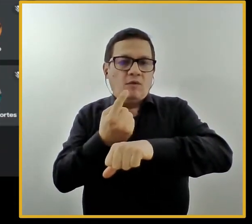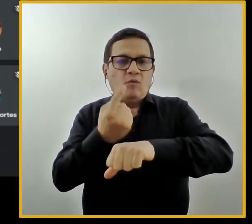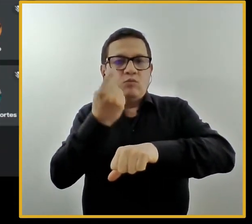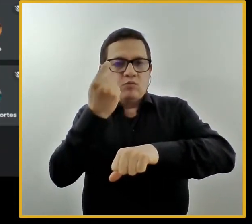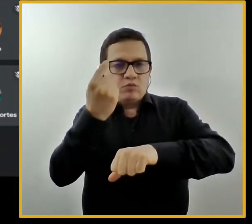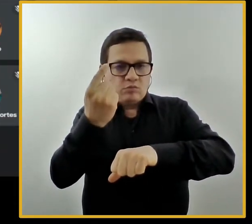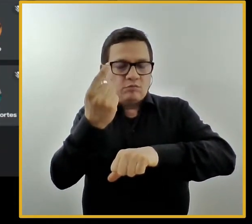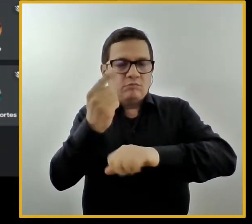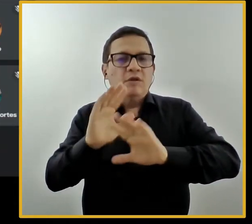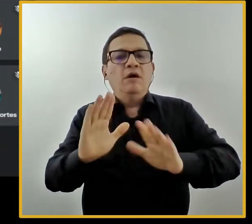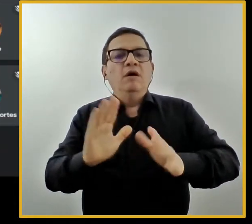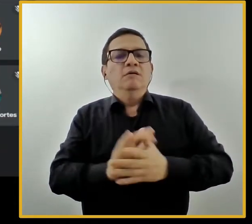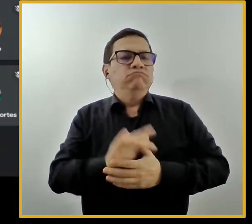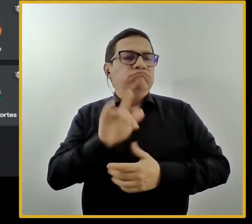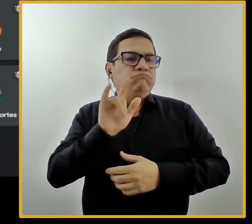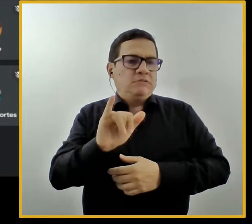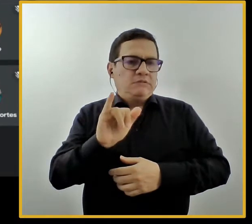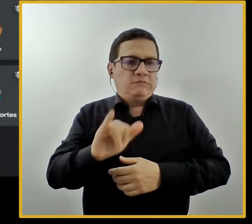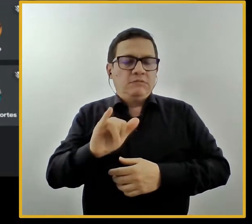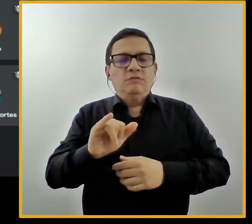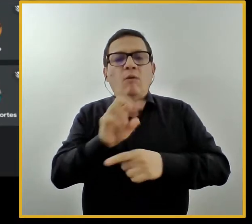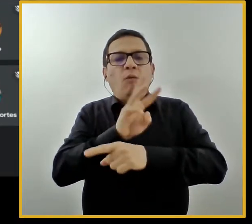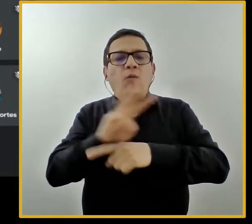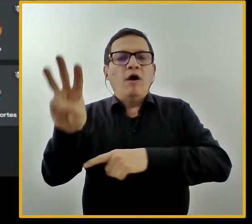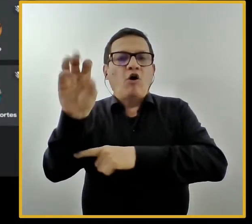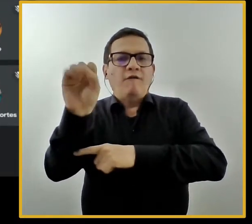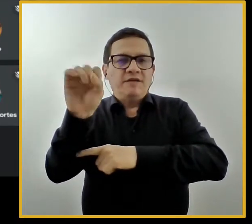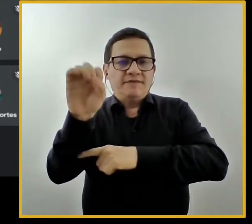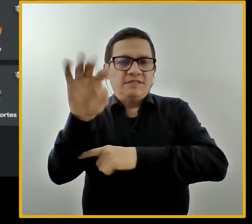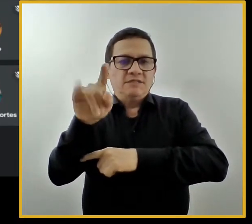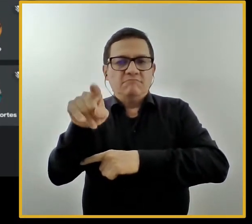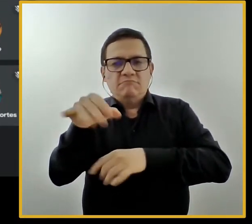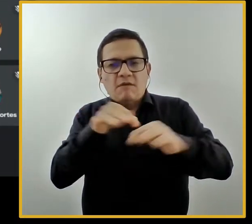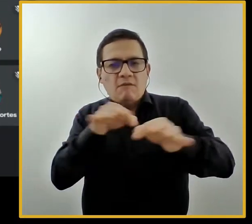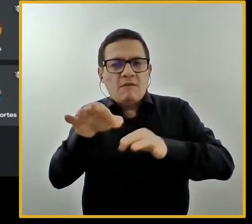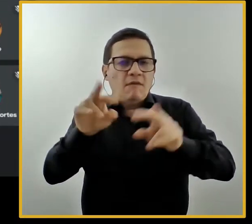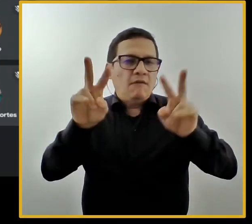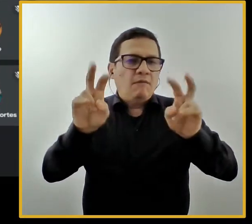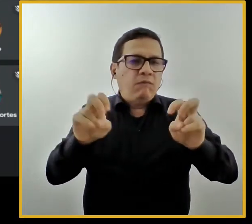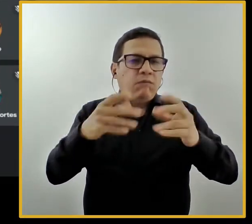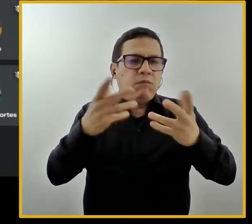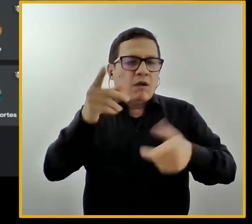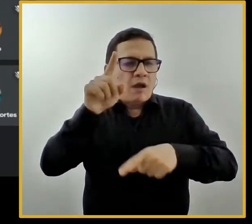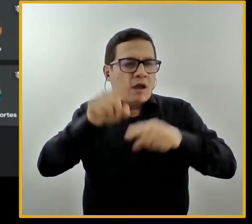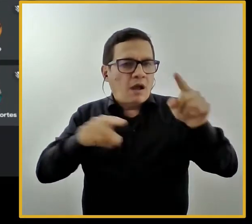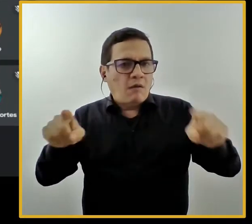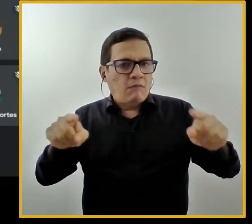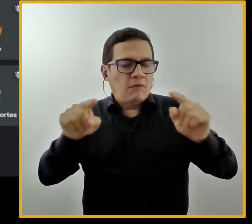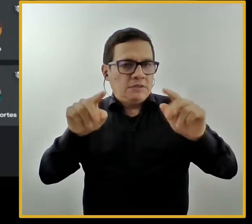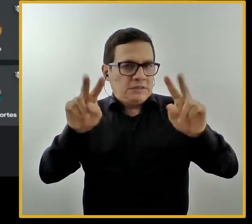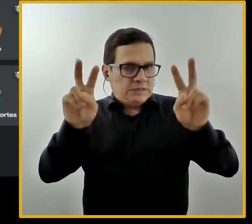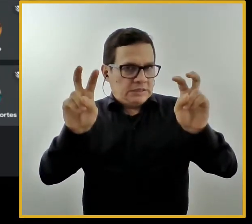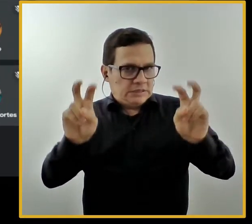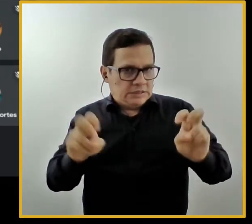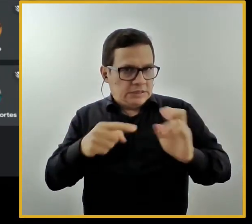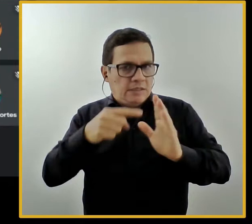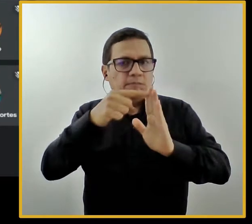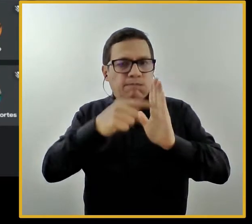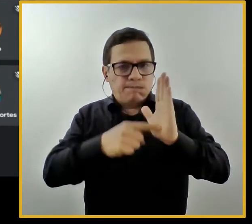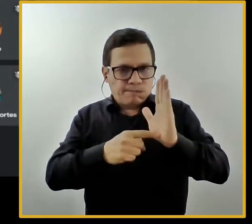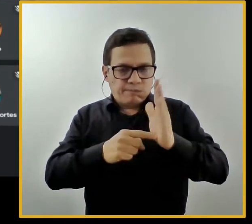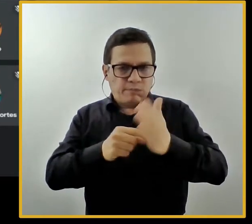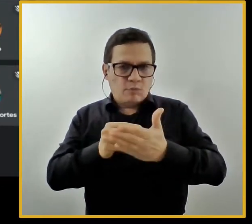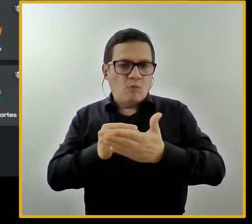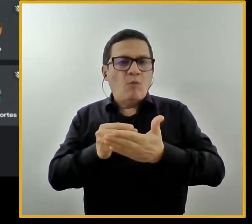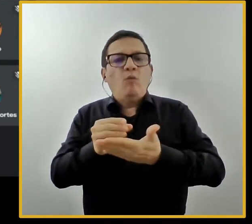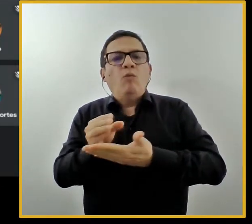webconferencia que realizamos. Esa segunda webconferencia, pues nos vamos a tratar acá, pues algunas de las temáticas que se encuentran allí en la